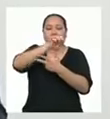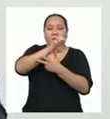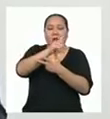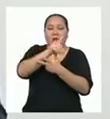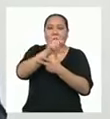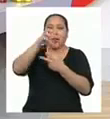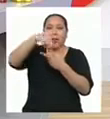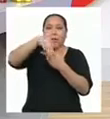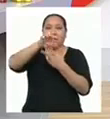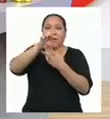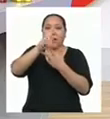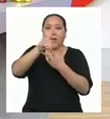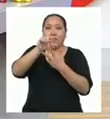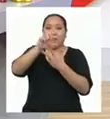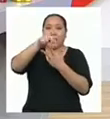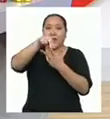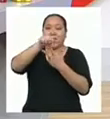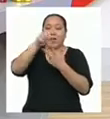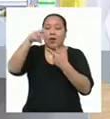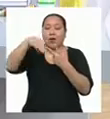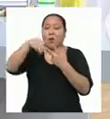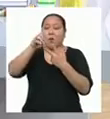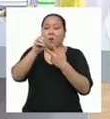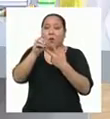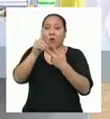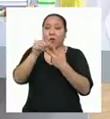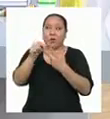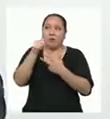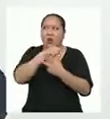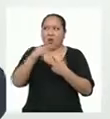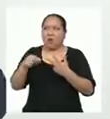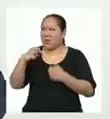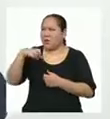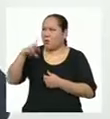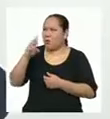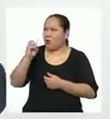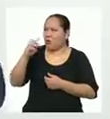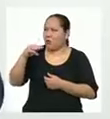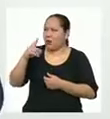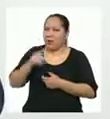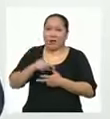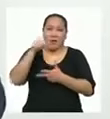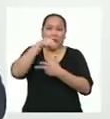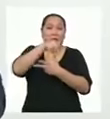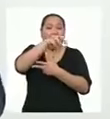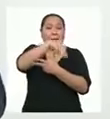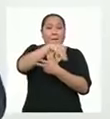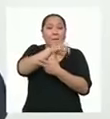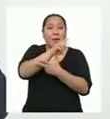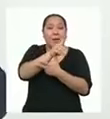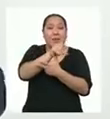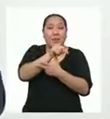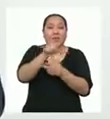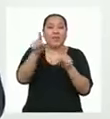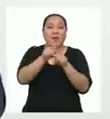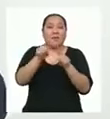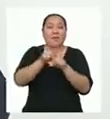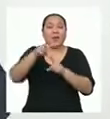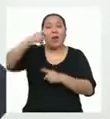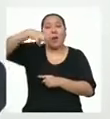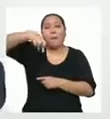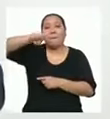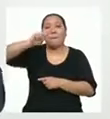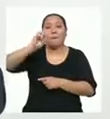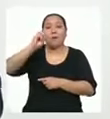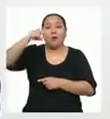mediana y moda. ¿Alguna de ellas tiene que ver con el promedio? A la media también se le conoce como promedio. Son lo